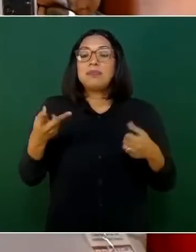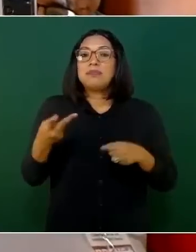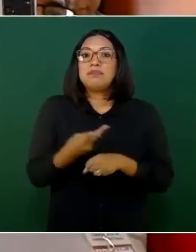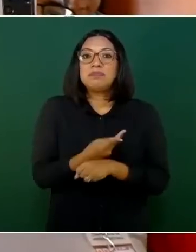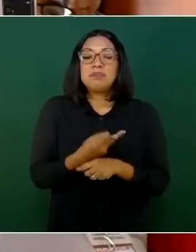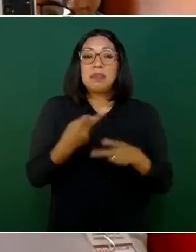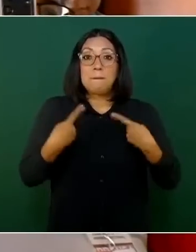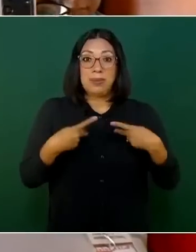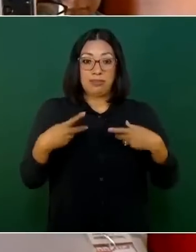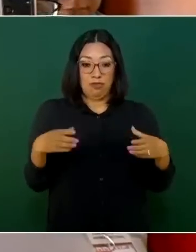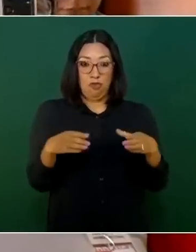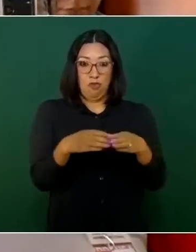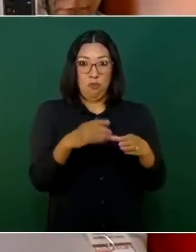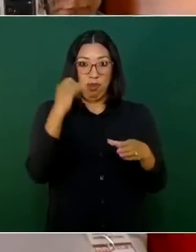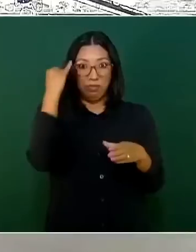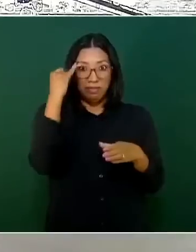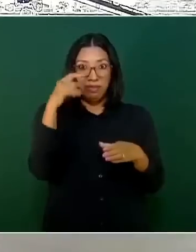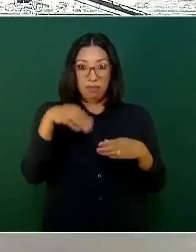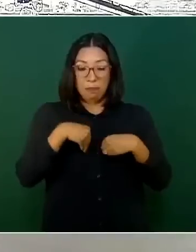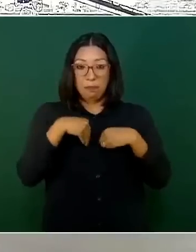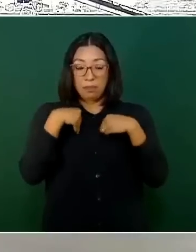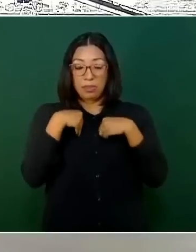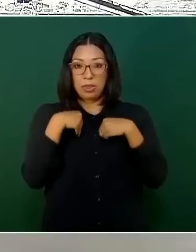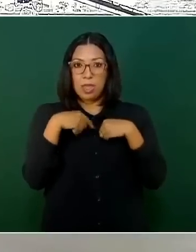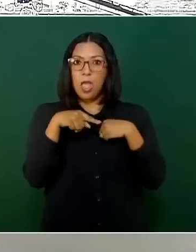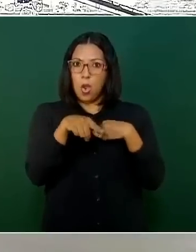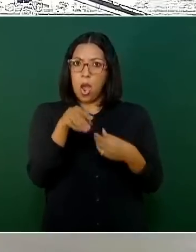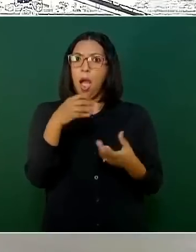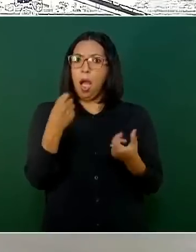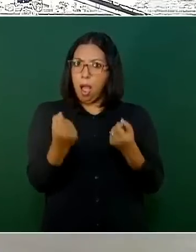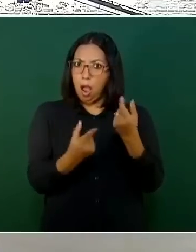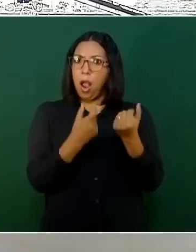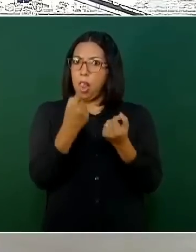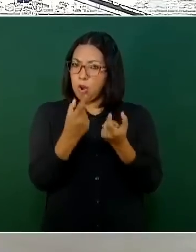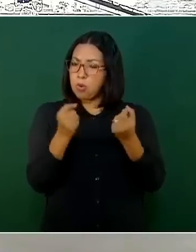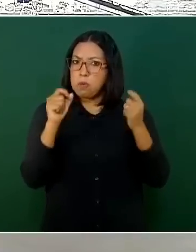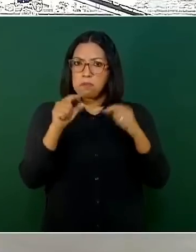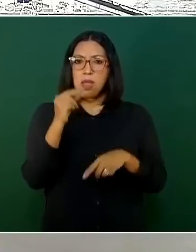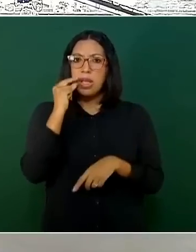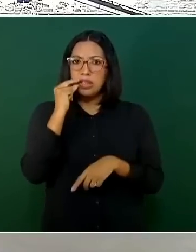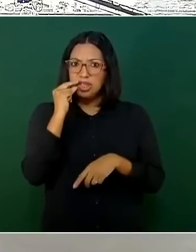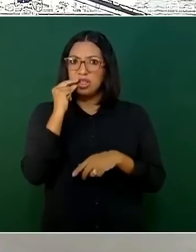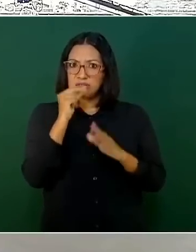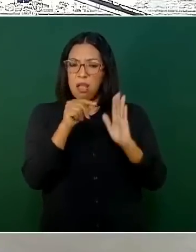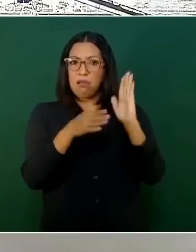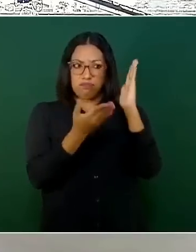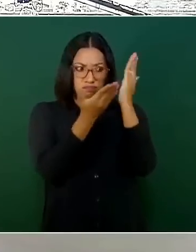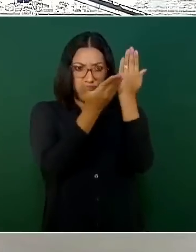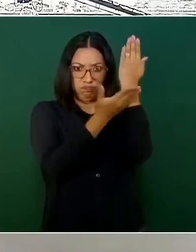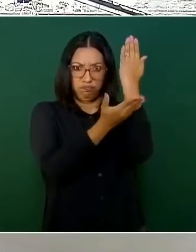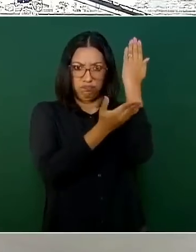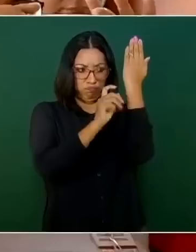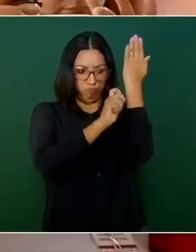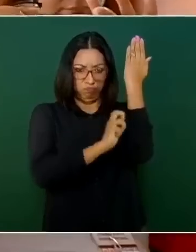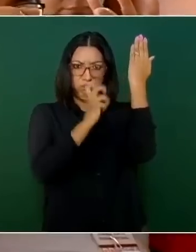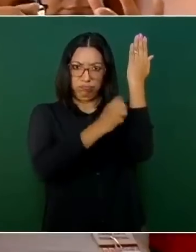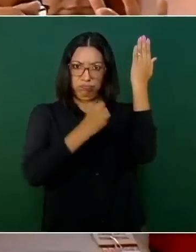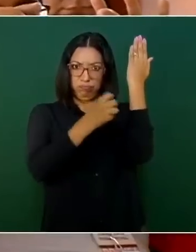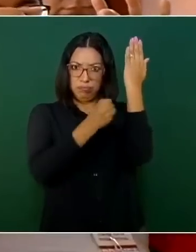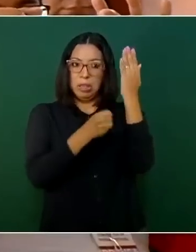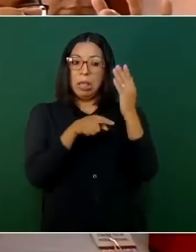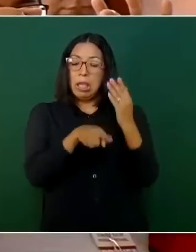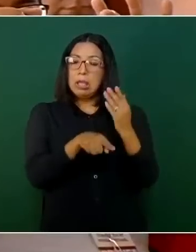están pues dedicados todavía a esta actividad ancestral